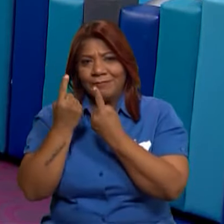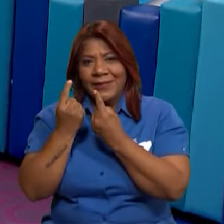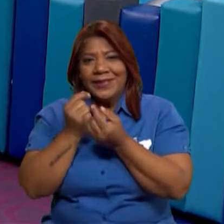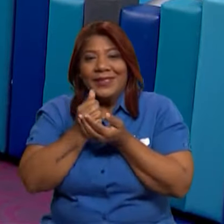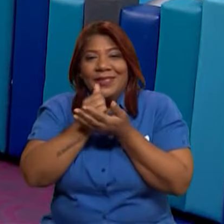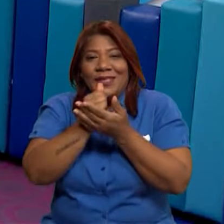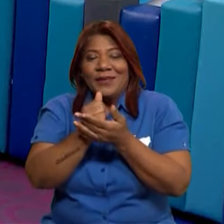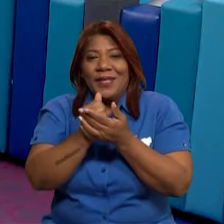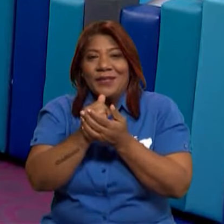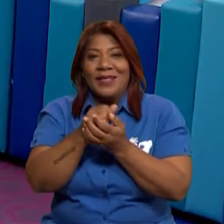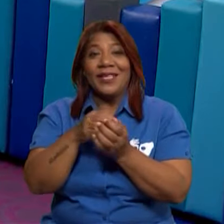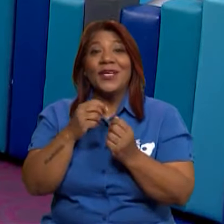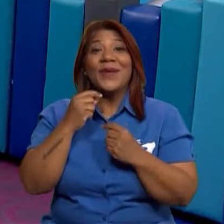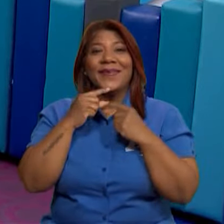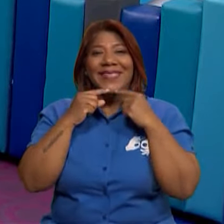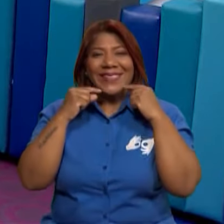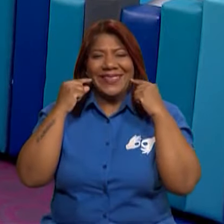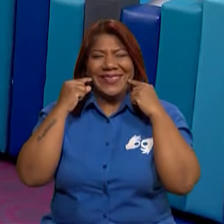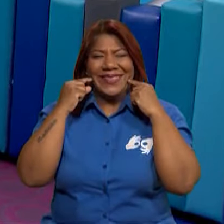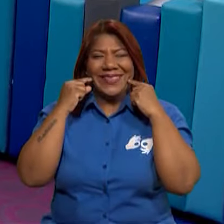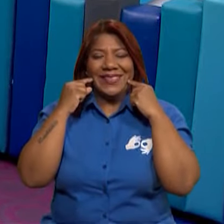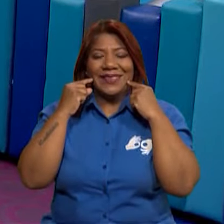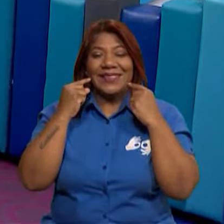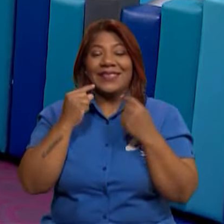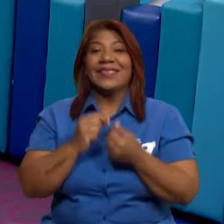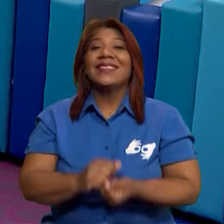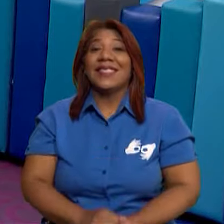chapa de la sonrisa. ¿Y tú?